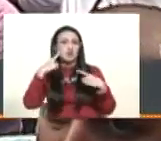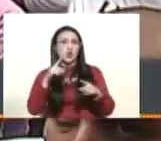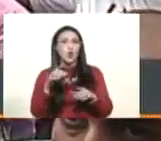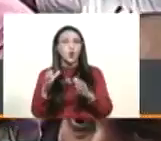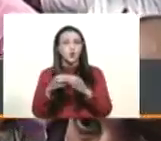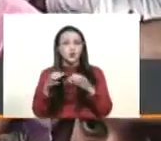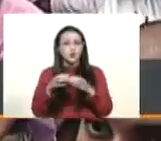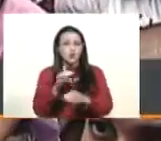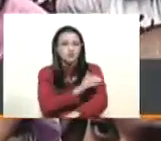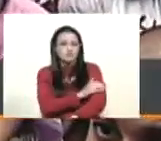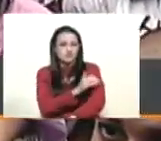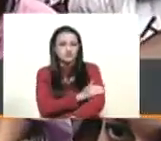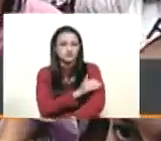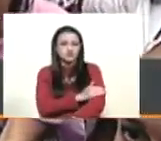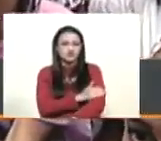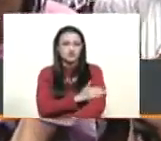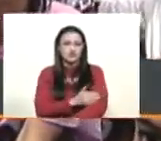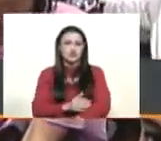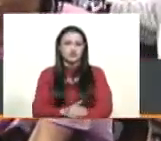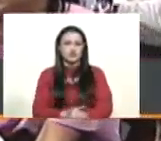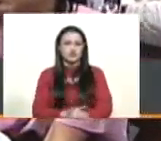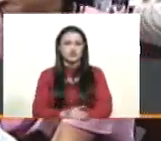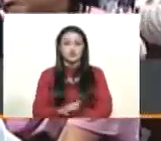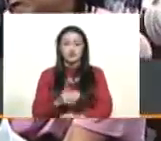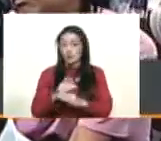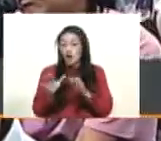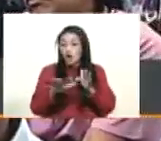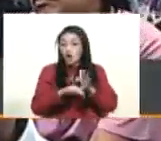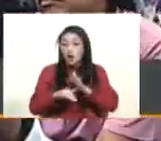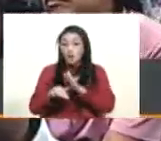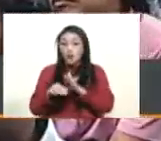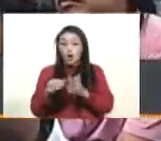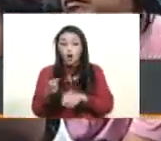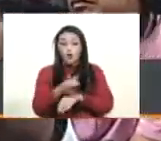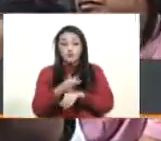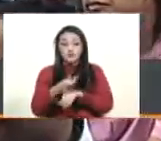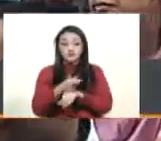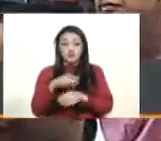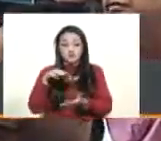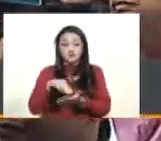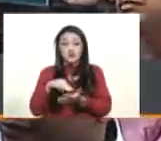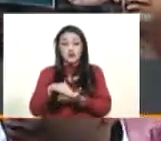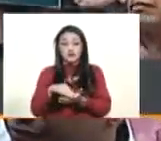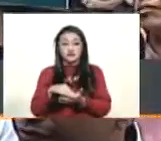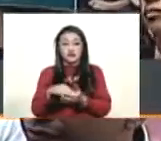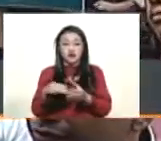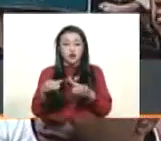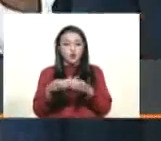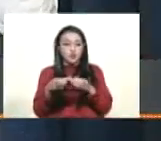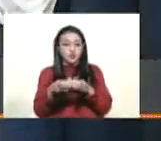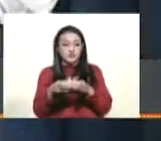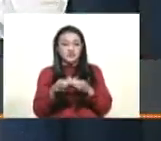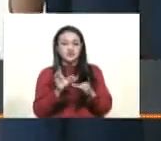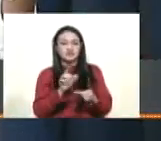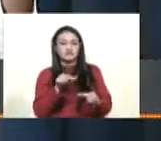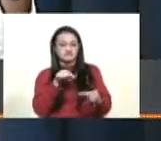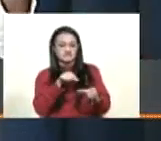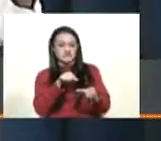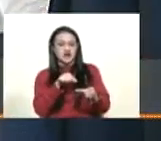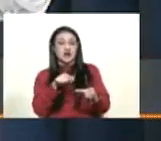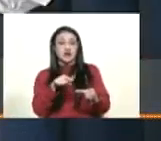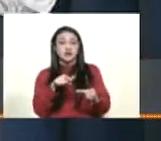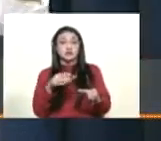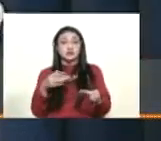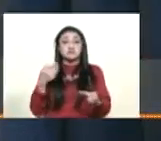capriles que ha secuestrado la gobernación, porque la gobernación la pusieron al servicio de un grupito que tiene una